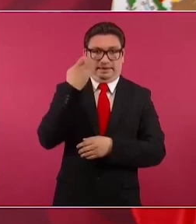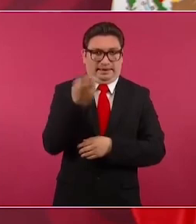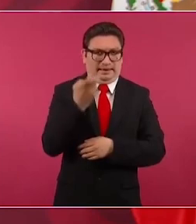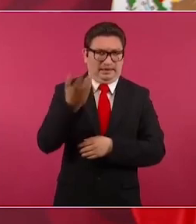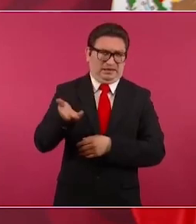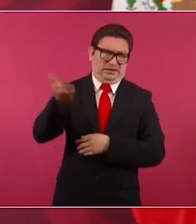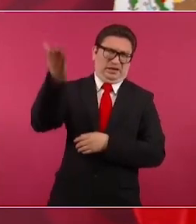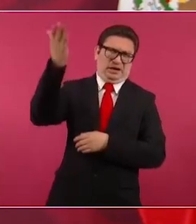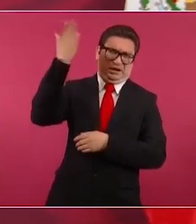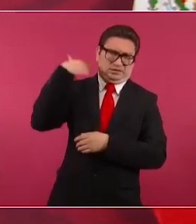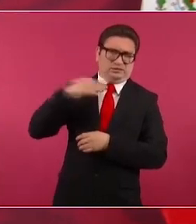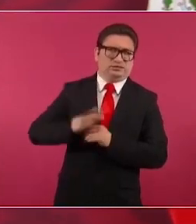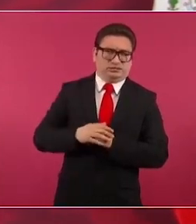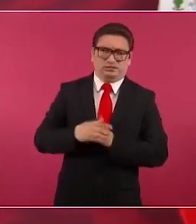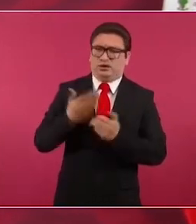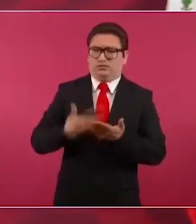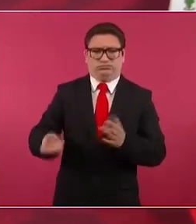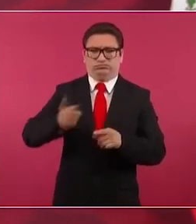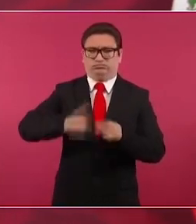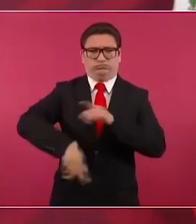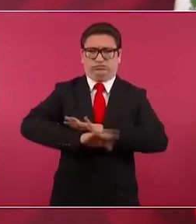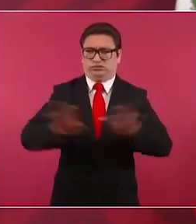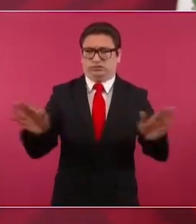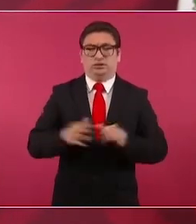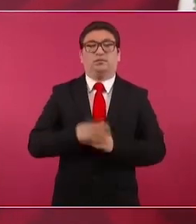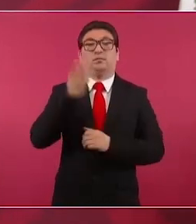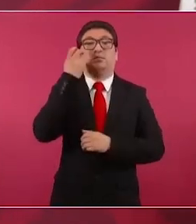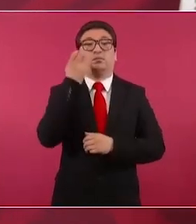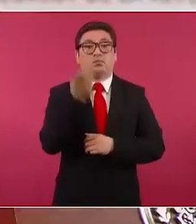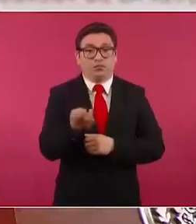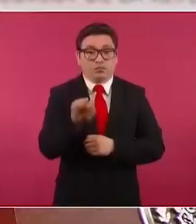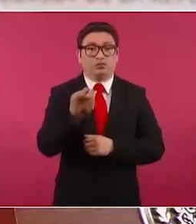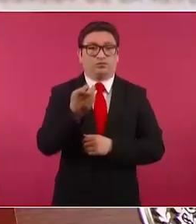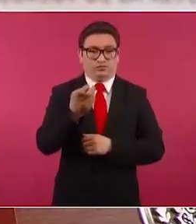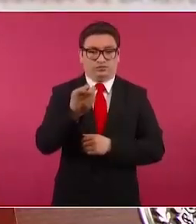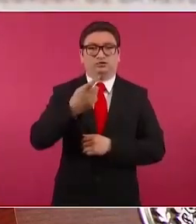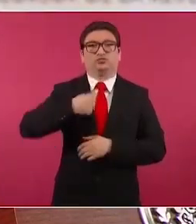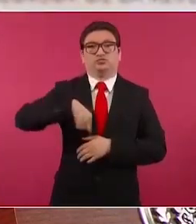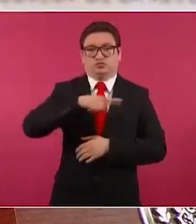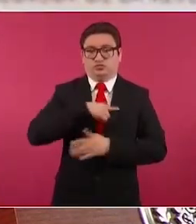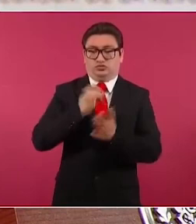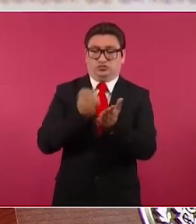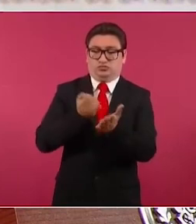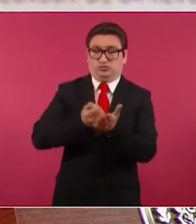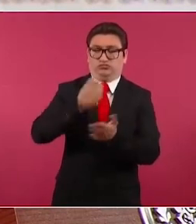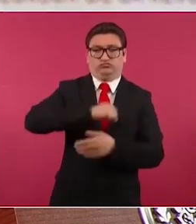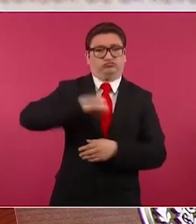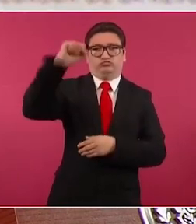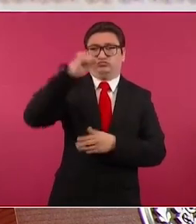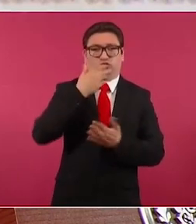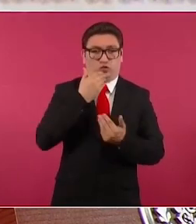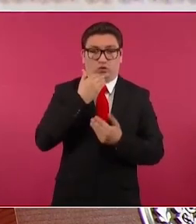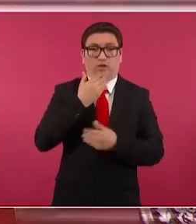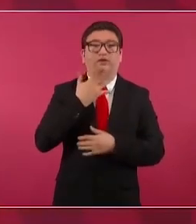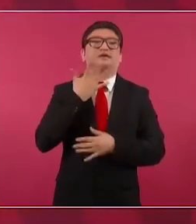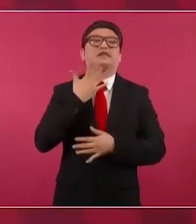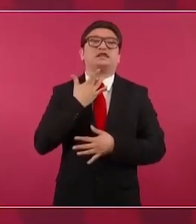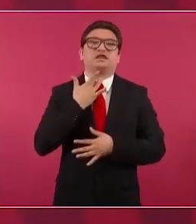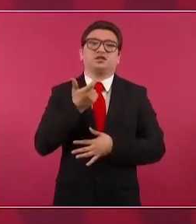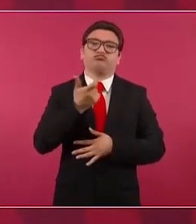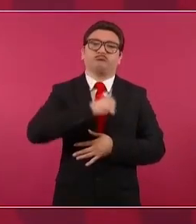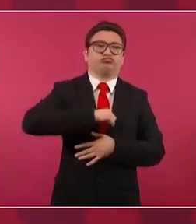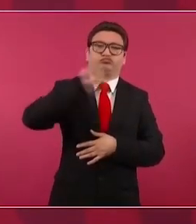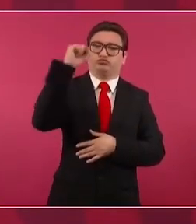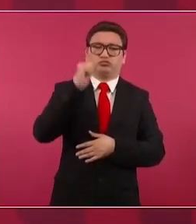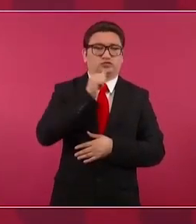Por eso tenemos, sin aumentar impuestos, sin gasolinazos, sin